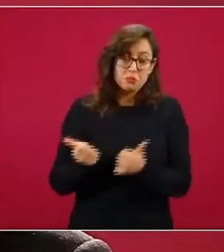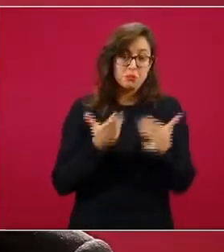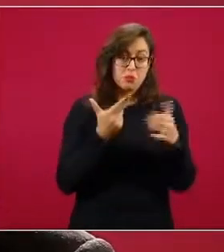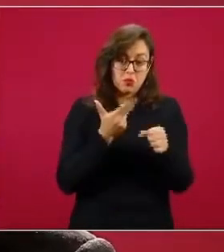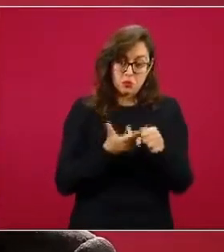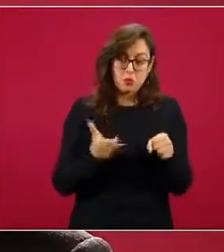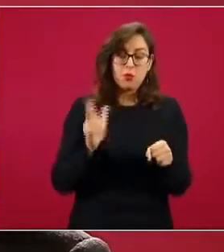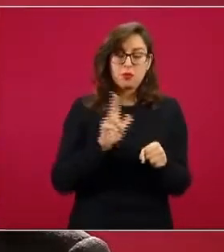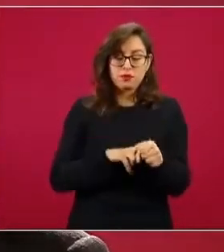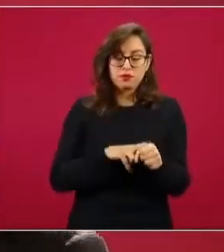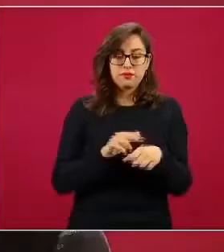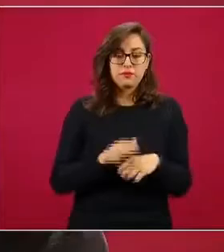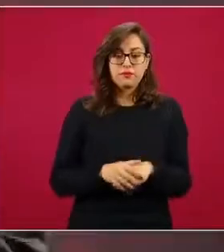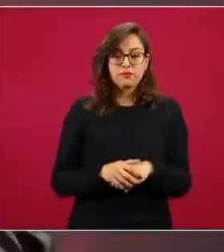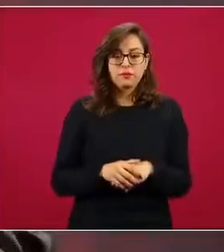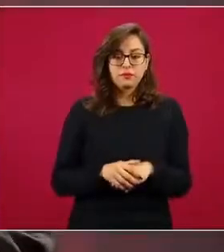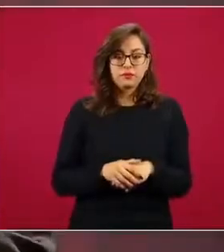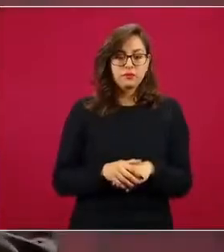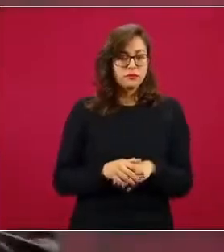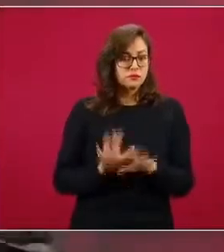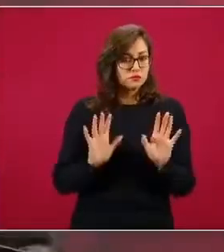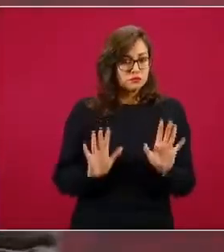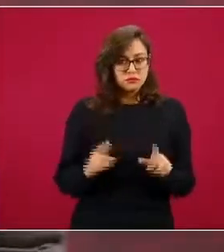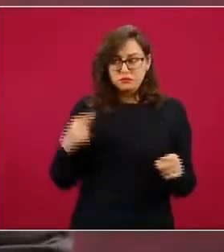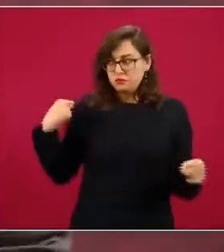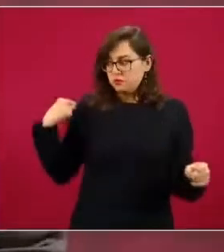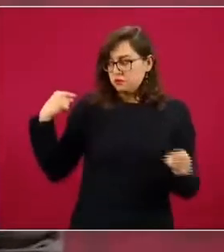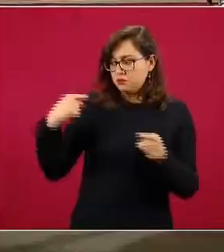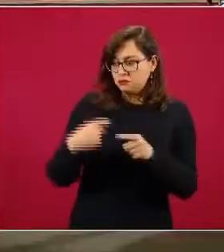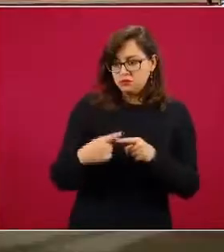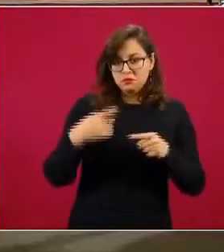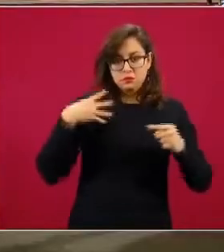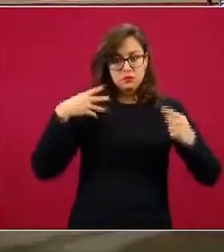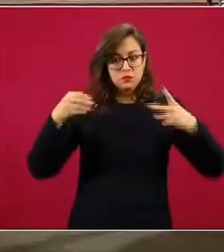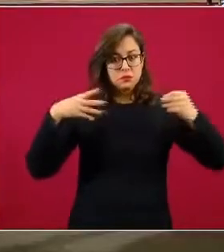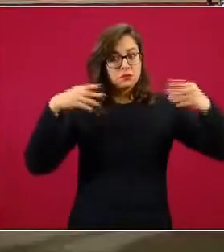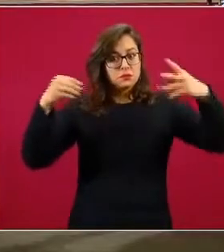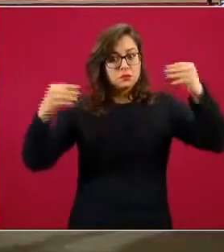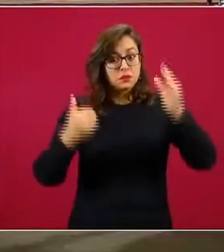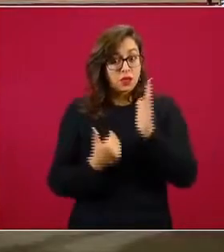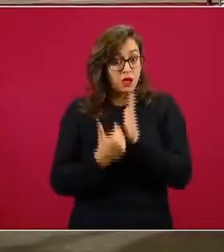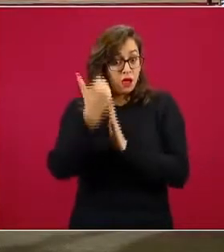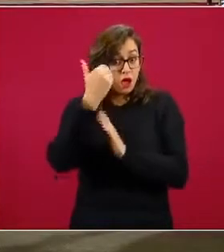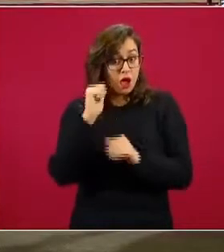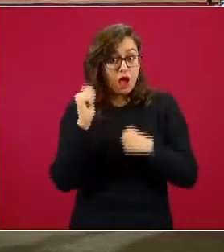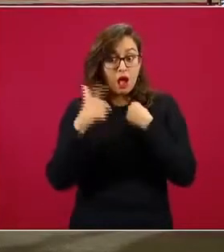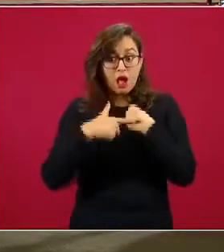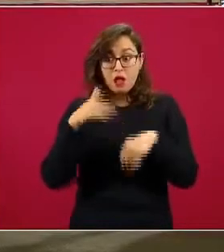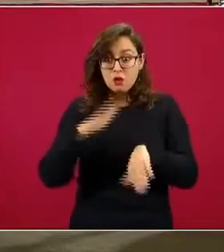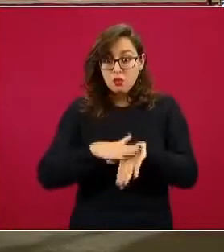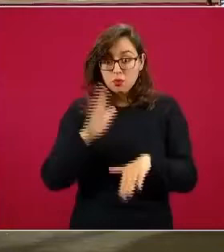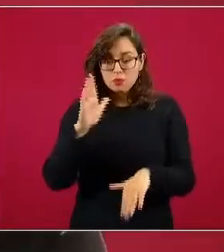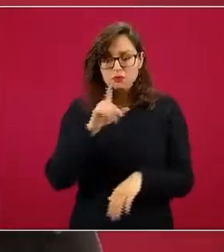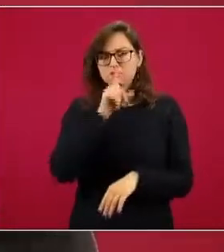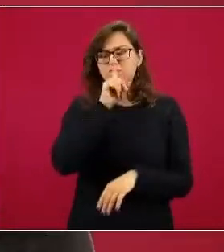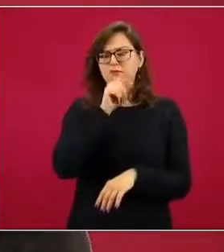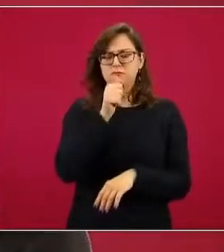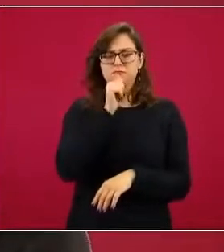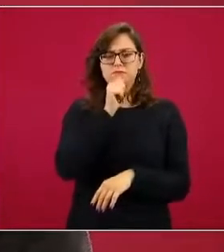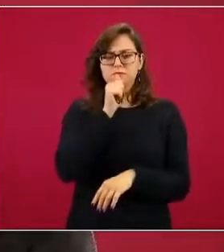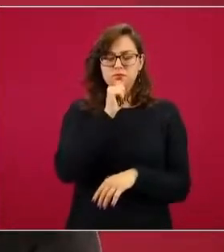COVID. No hemos registrado un incremento, lo presenté también esta misma mañana, no se ha registrado todavía un